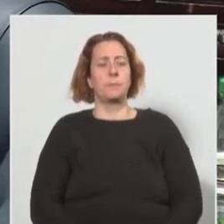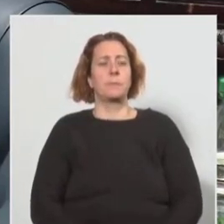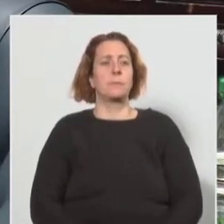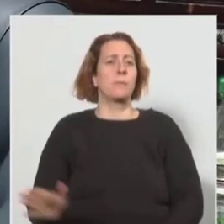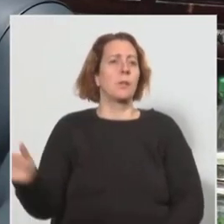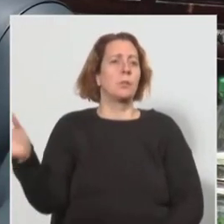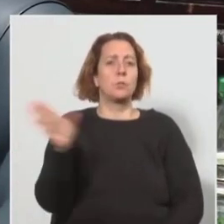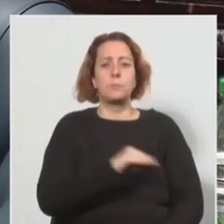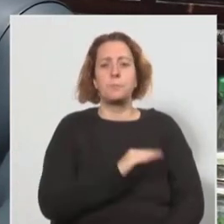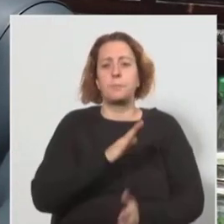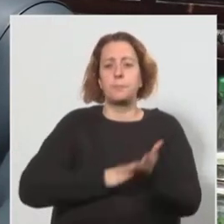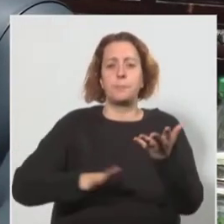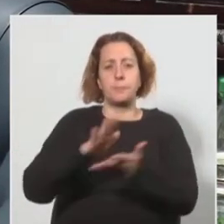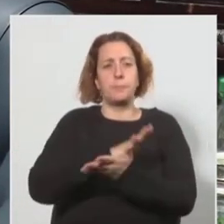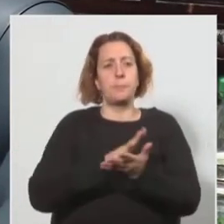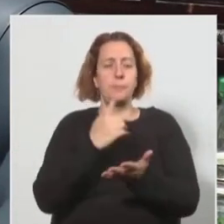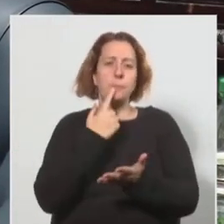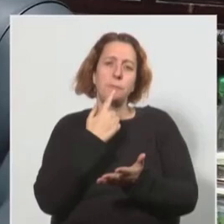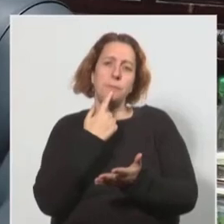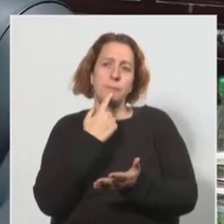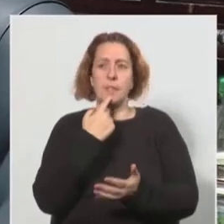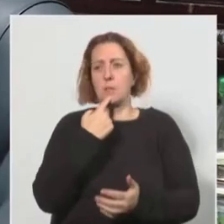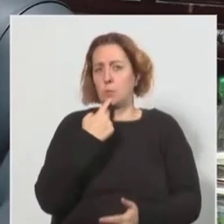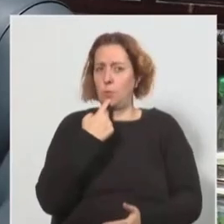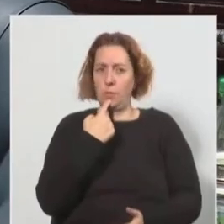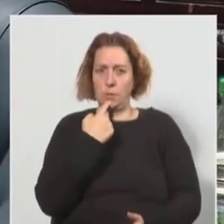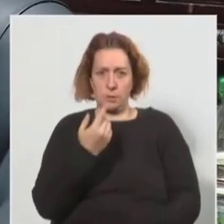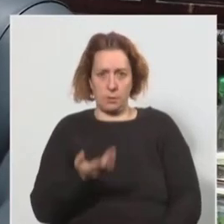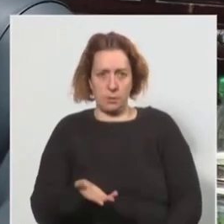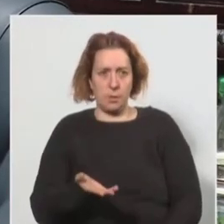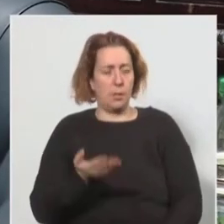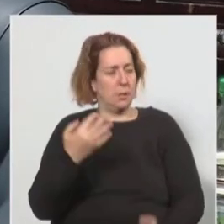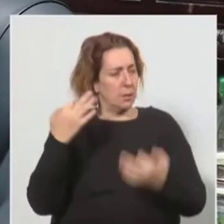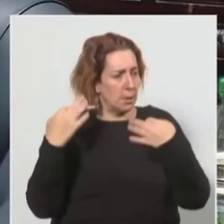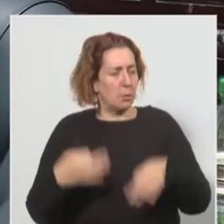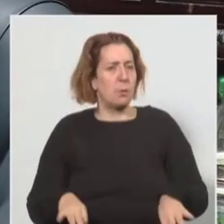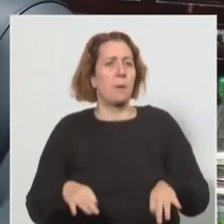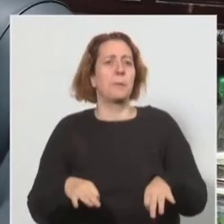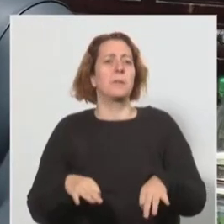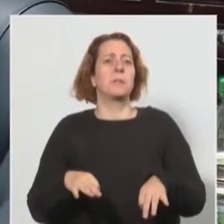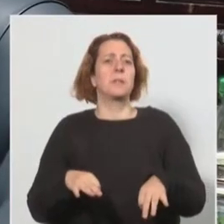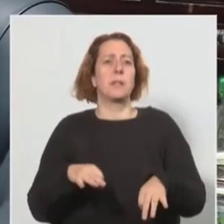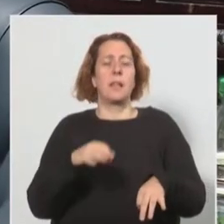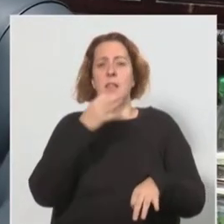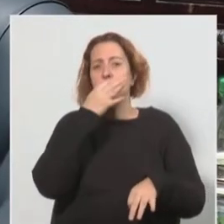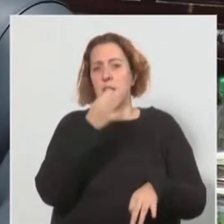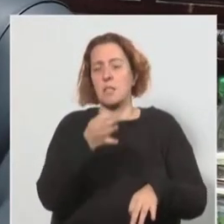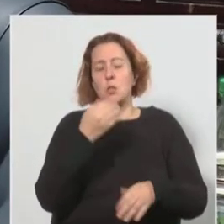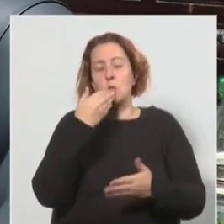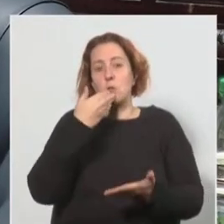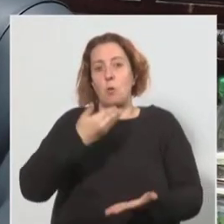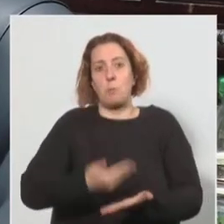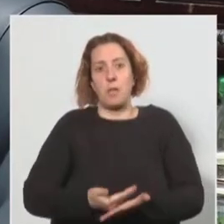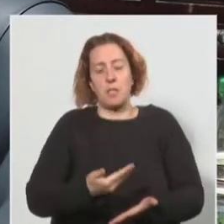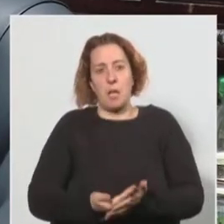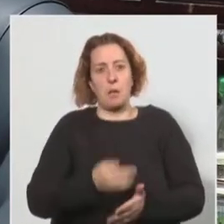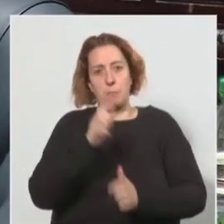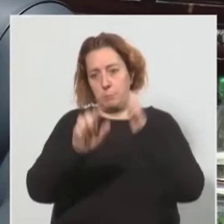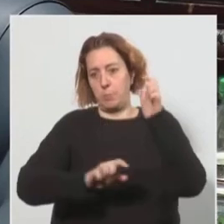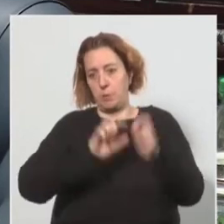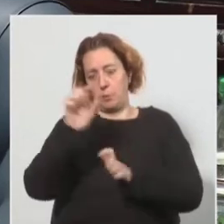Todo el espectro político ha marcado sus dudas, seguramente reflejando la sorpresa de la